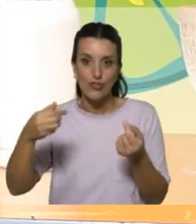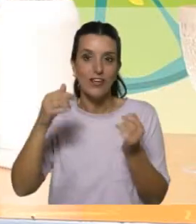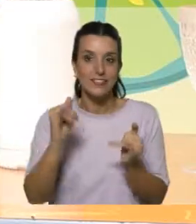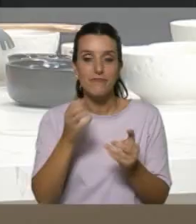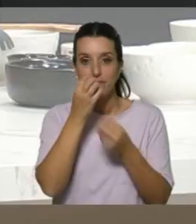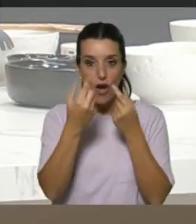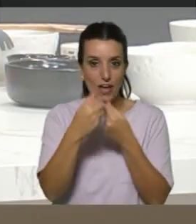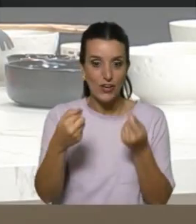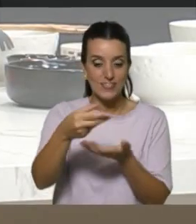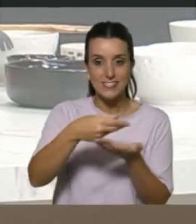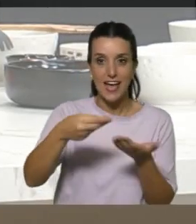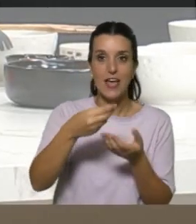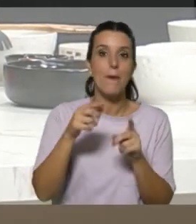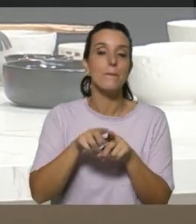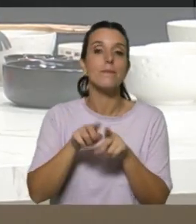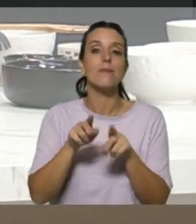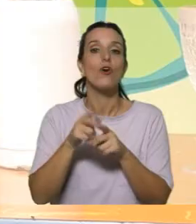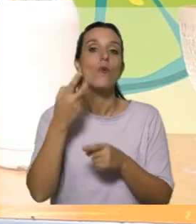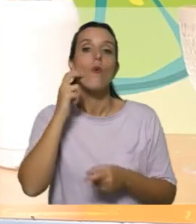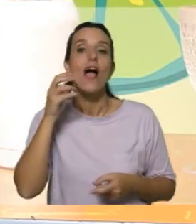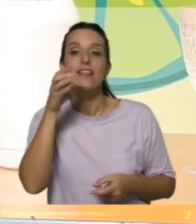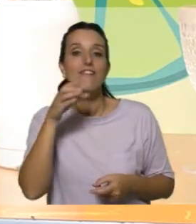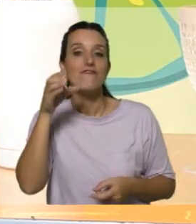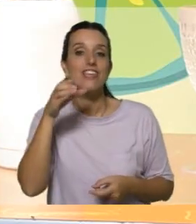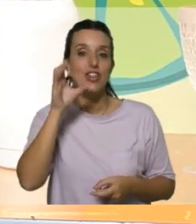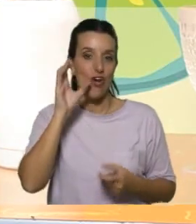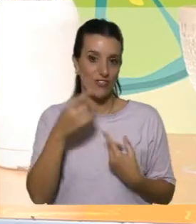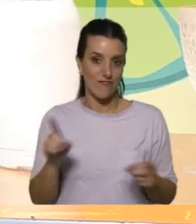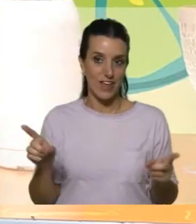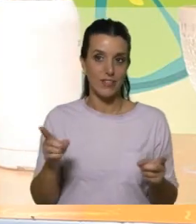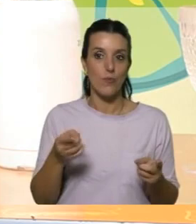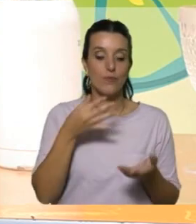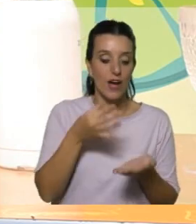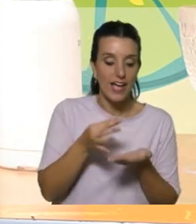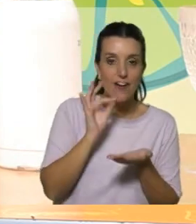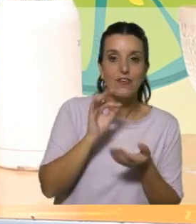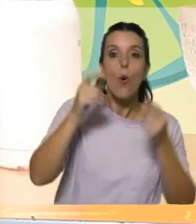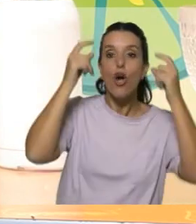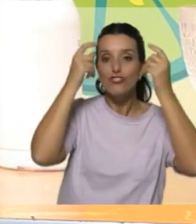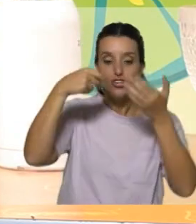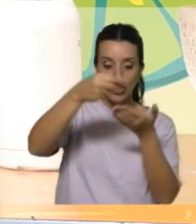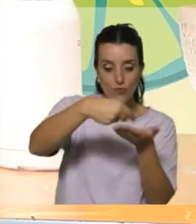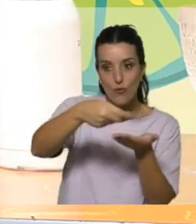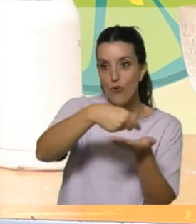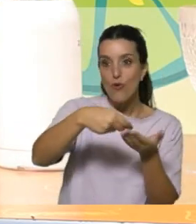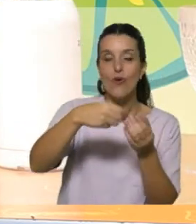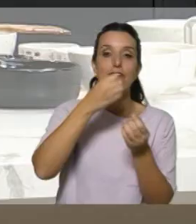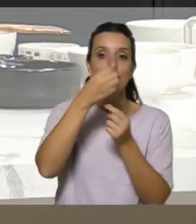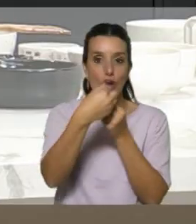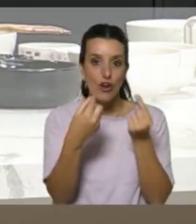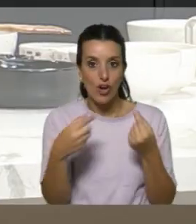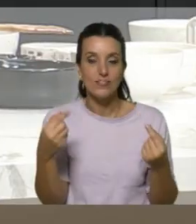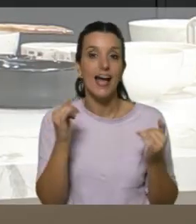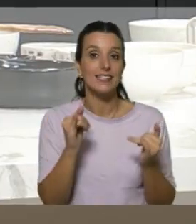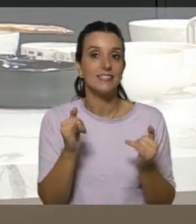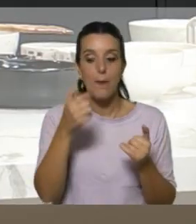y eso, que te puede guiar, es como el sommelier del vino. Totalmente. Por ejemplo. Es como cuando vas a un café y te ponen un osito o te hacen en la taza. Es un especialista que